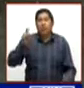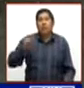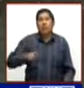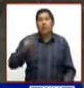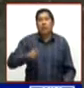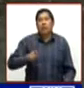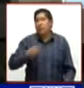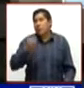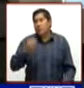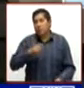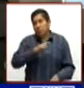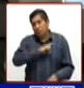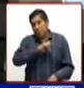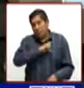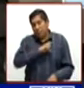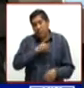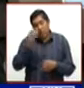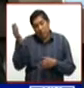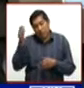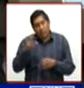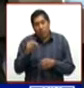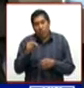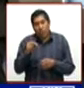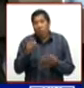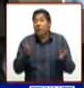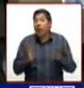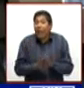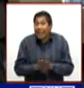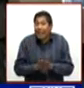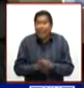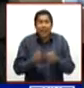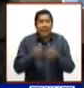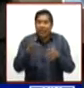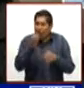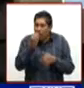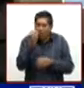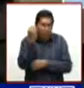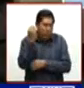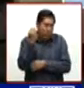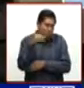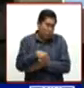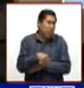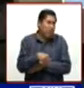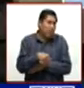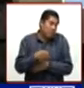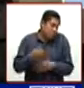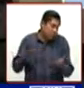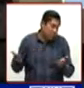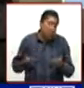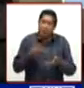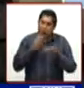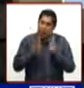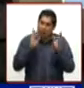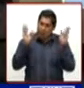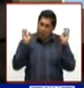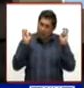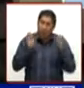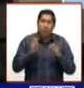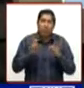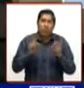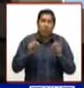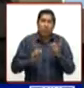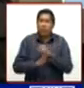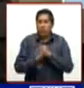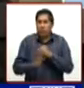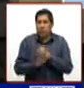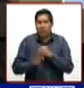necesaria de los uniformados en este módulo. No tiene que cerrarse ni siquiera para ir a cenar, como decía la caserita que hablaba sobre el tema de